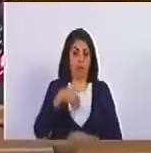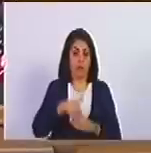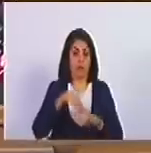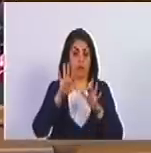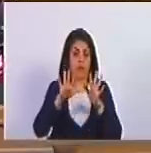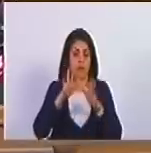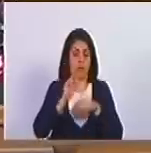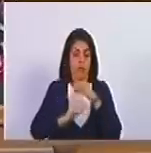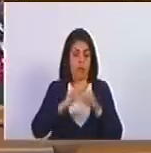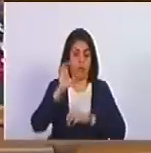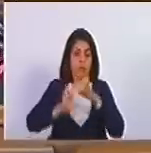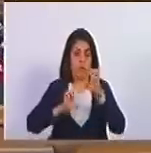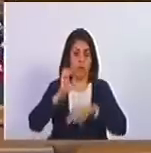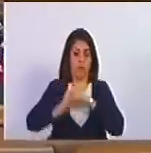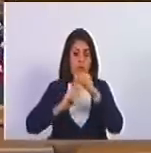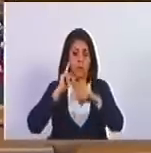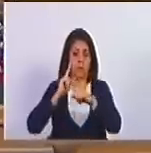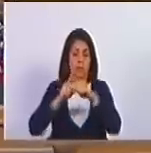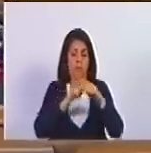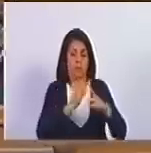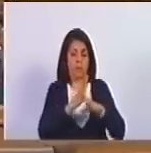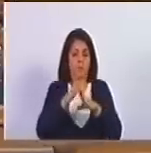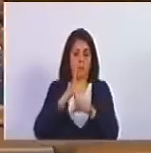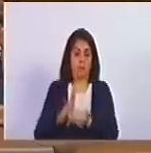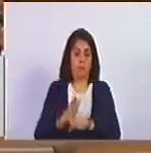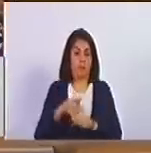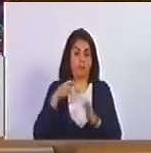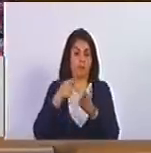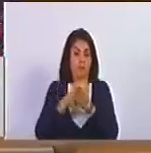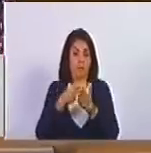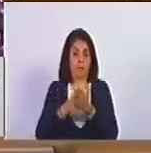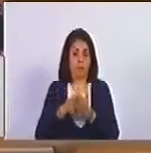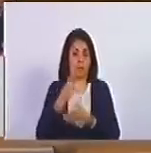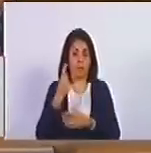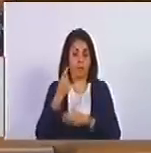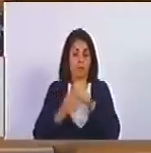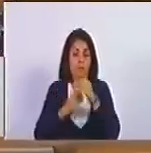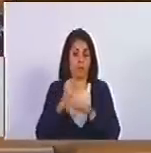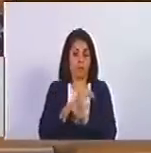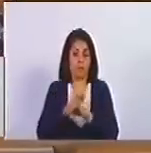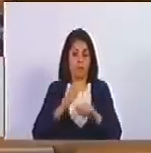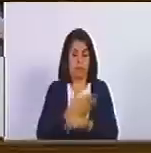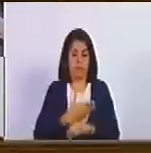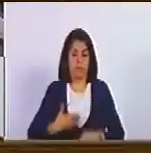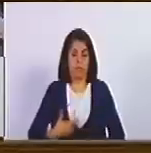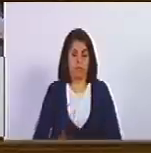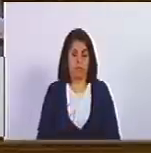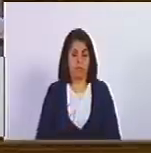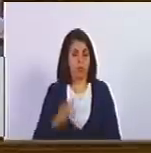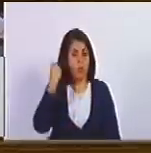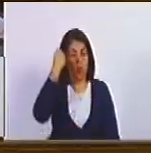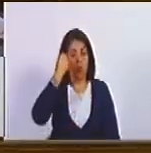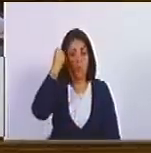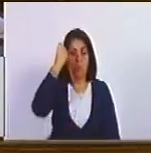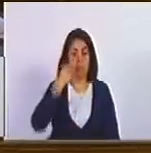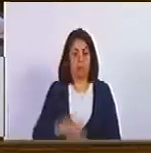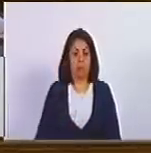con fines impositivos en cada revisión se establecerán límites máximos para las alícuotas aplicables. Esto, señor presidente. En